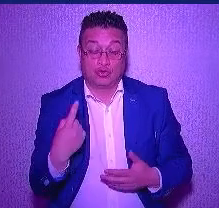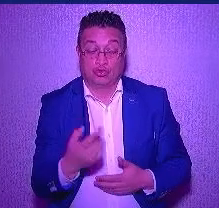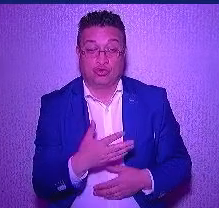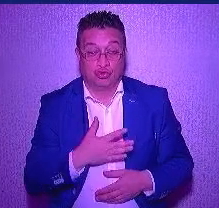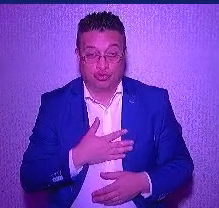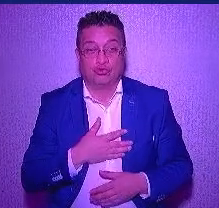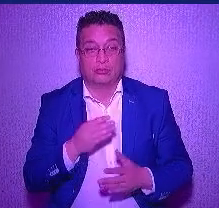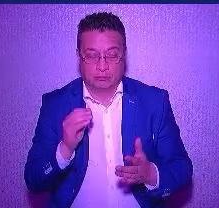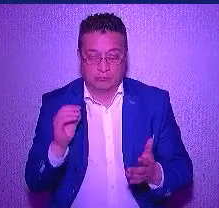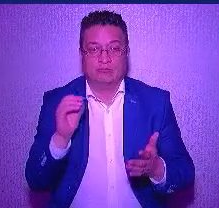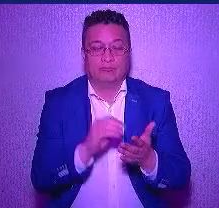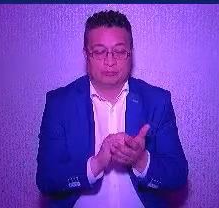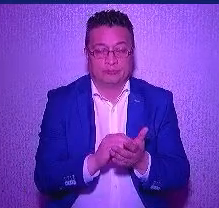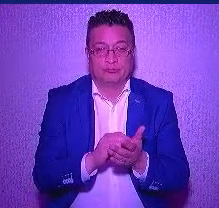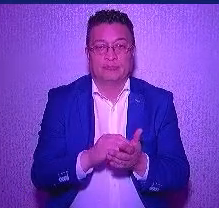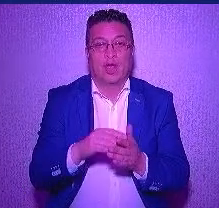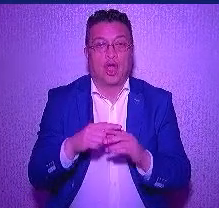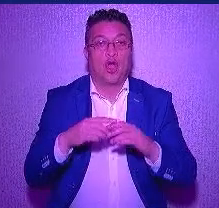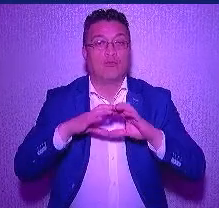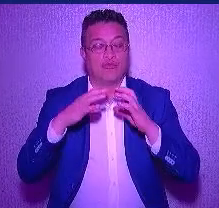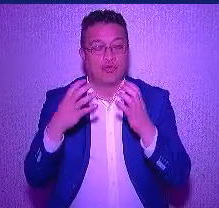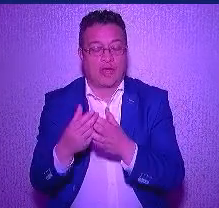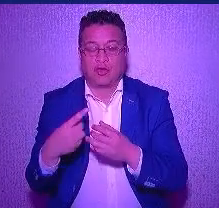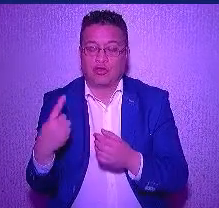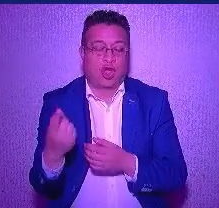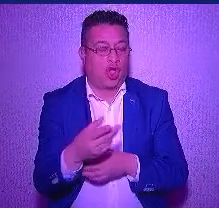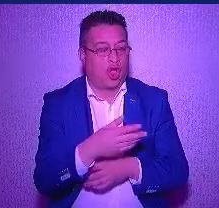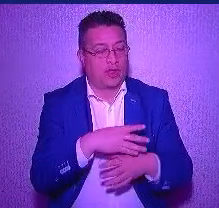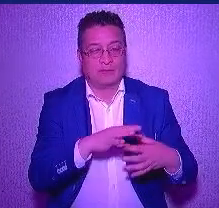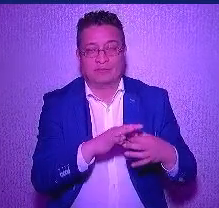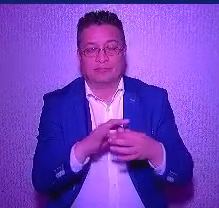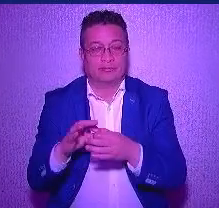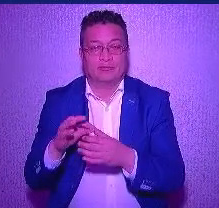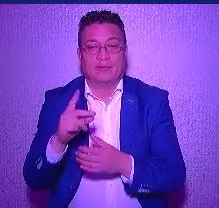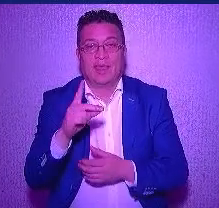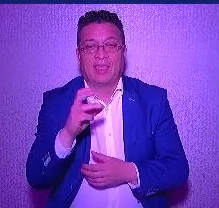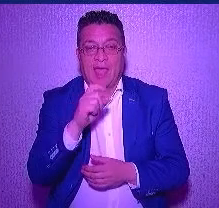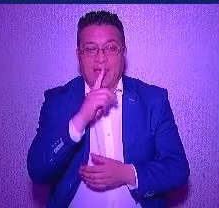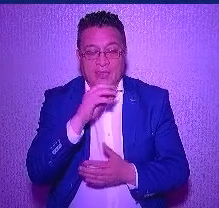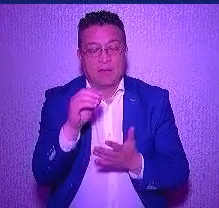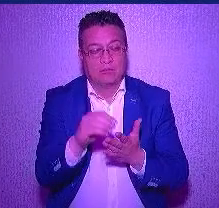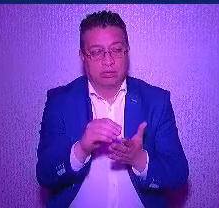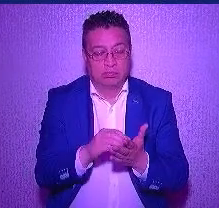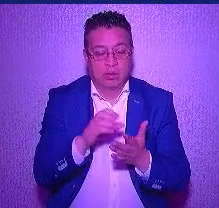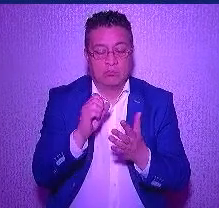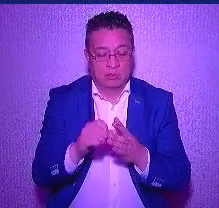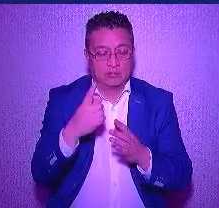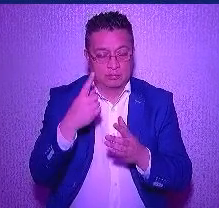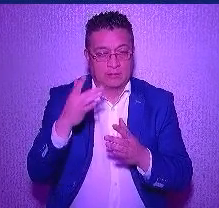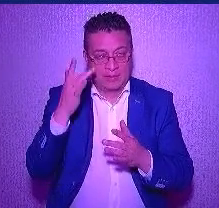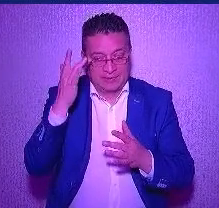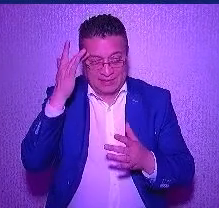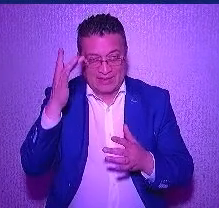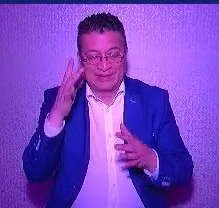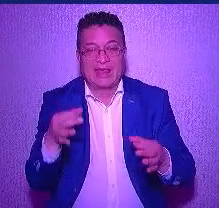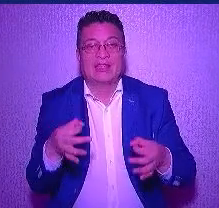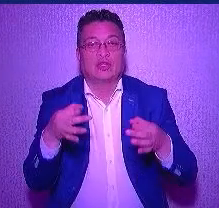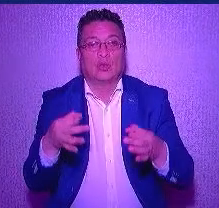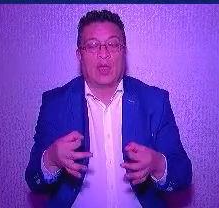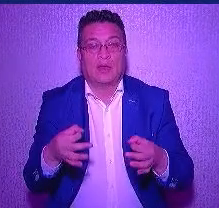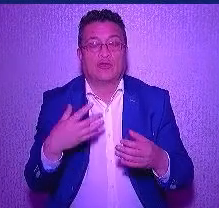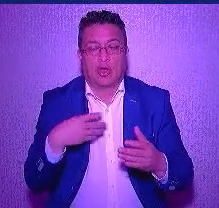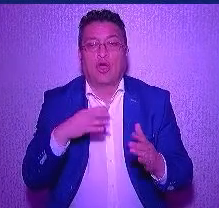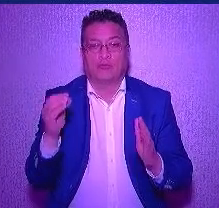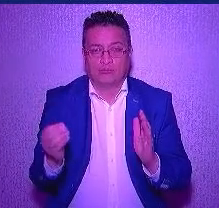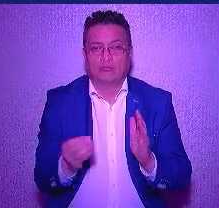en esa escala global con todos esos contextos de Data la capacidad de secación de telemetría de inteligencia seguridad y la aplicamos